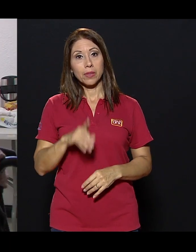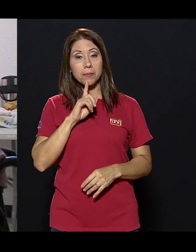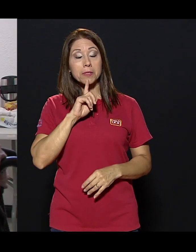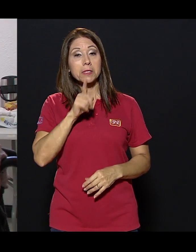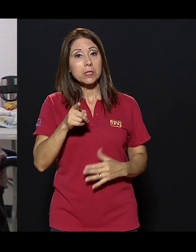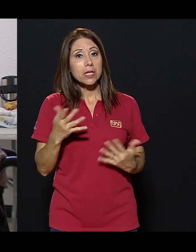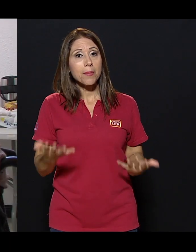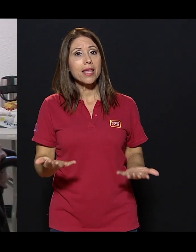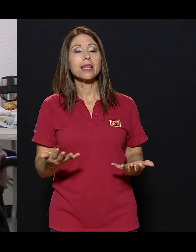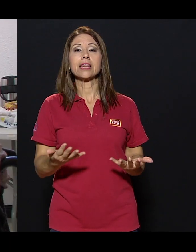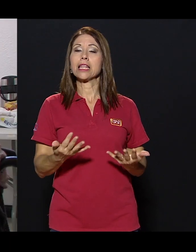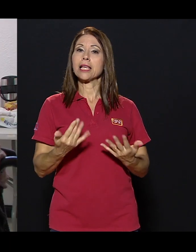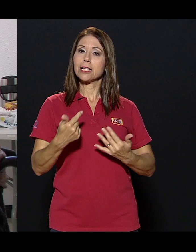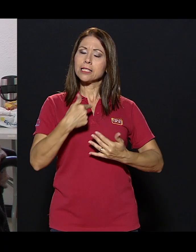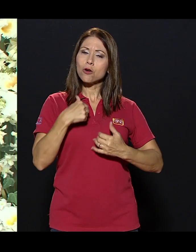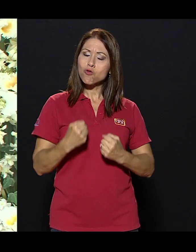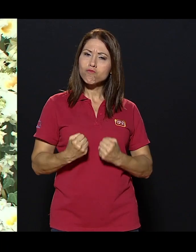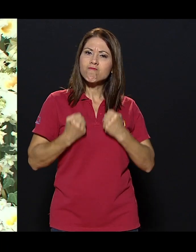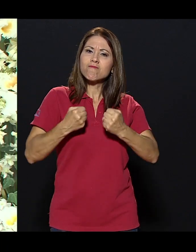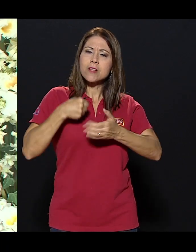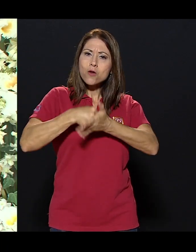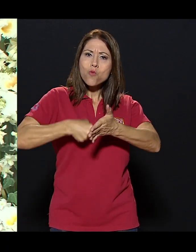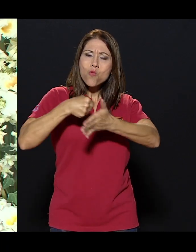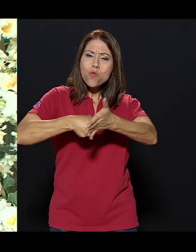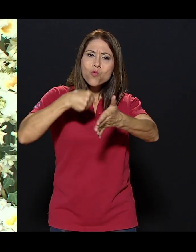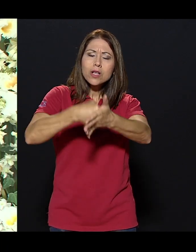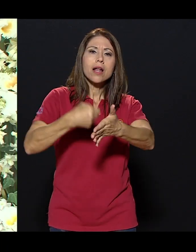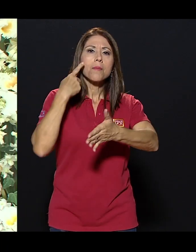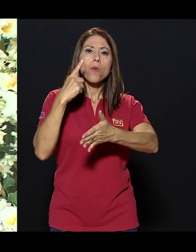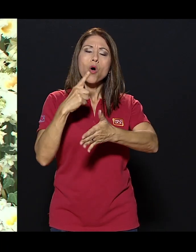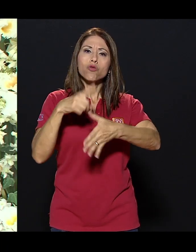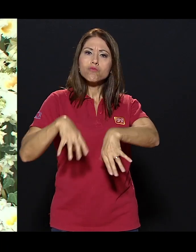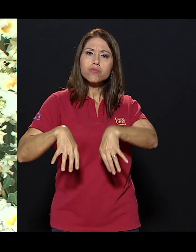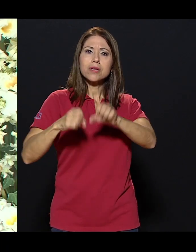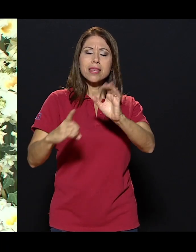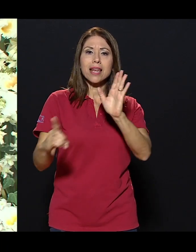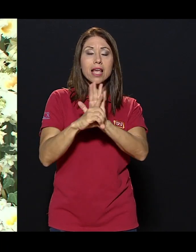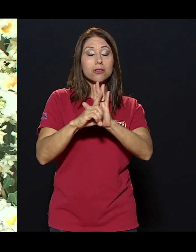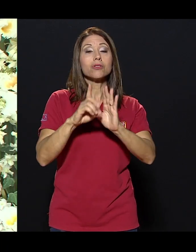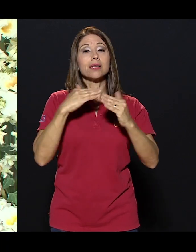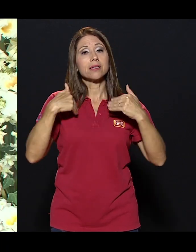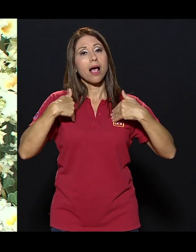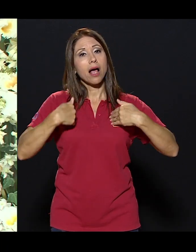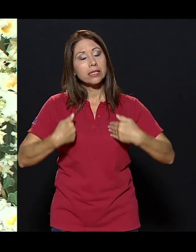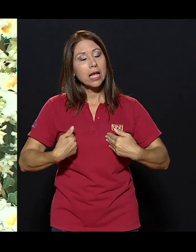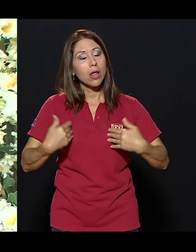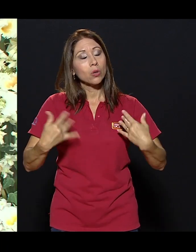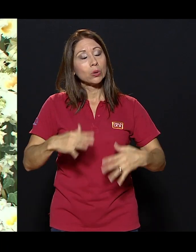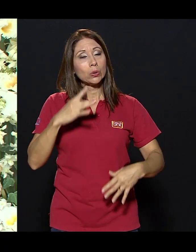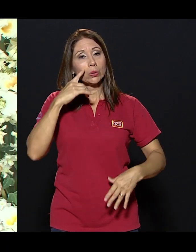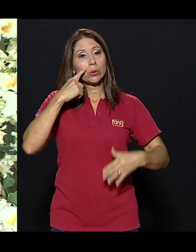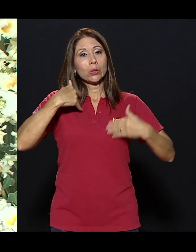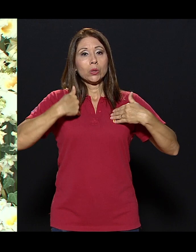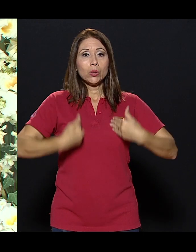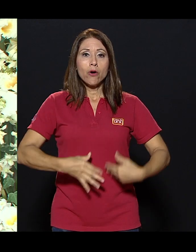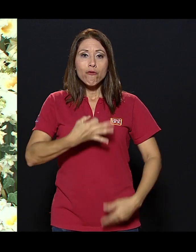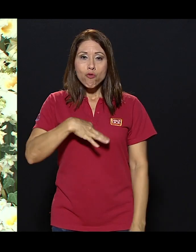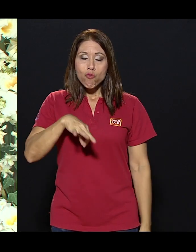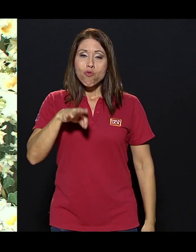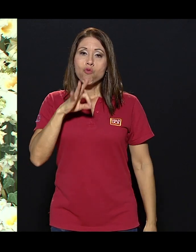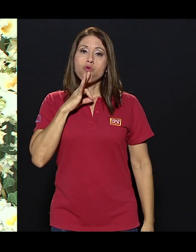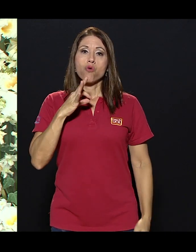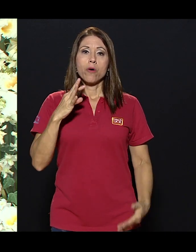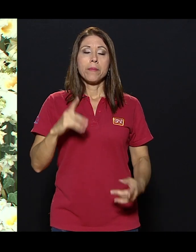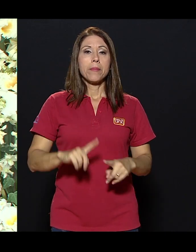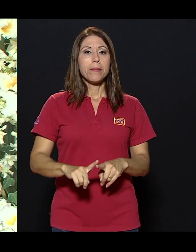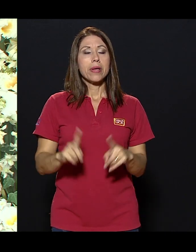país. Ciertamente el estar al pie del cañón o luchar constantemente por nuestros derechos es cansado, es tedioso,